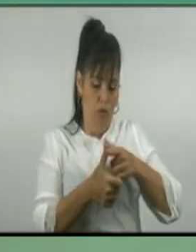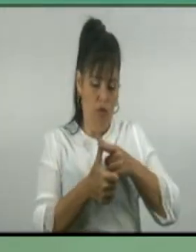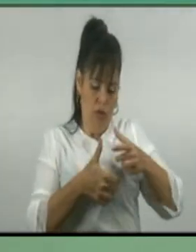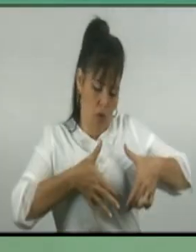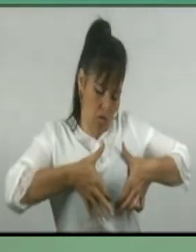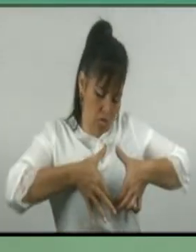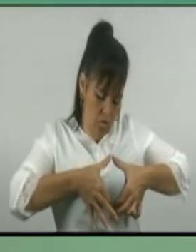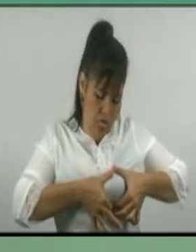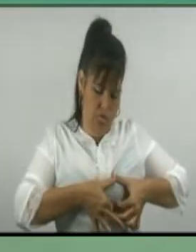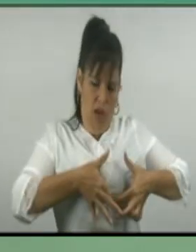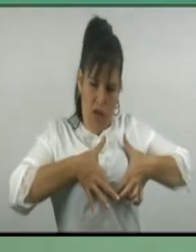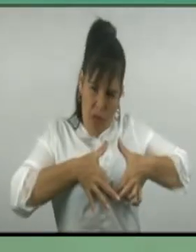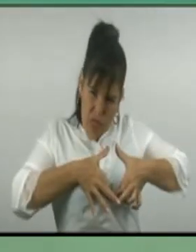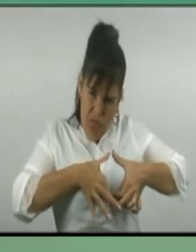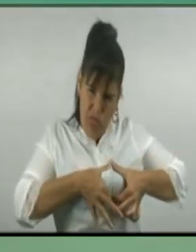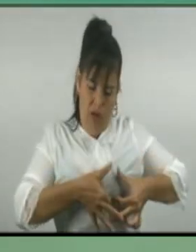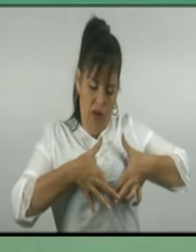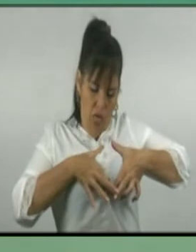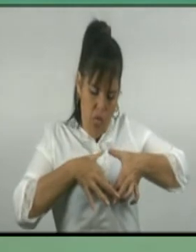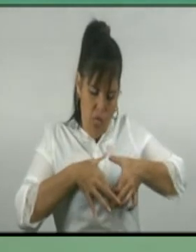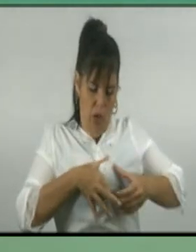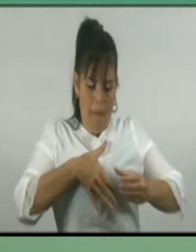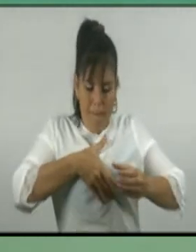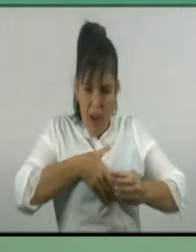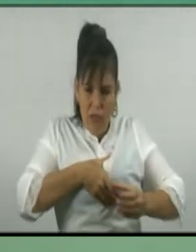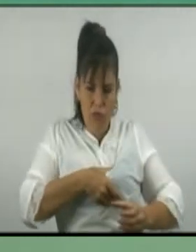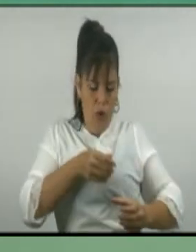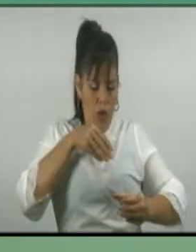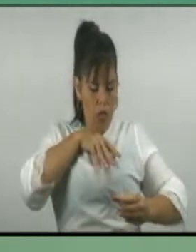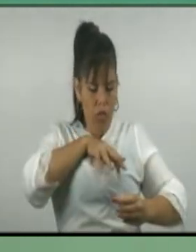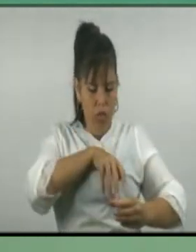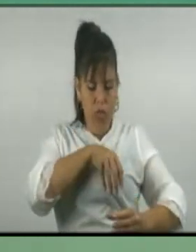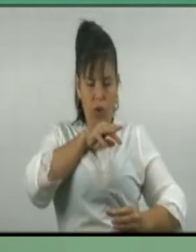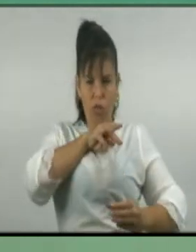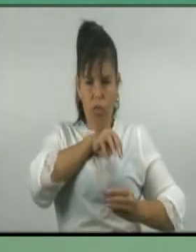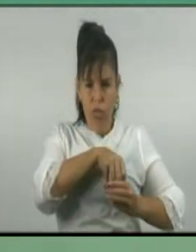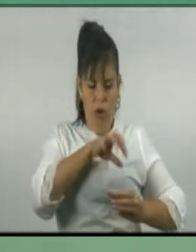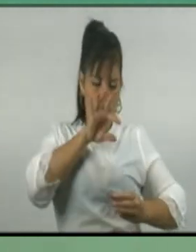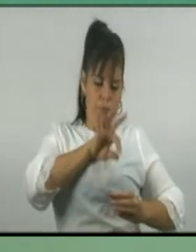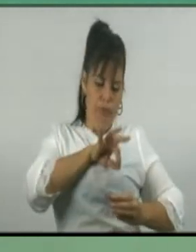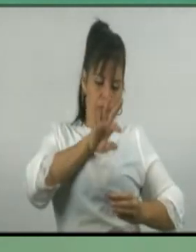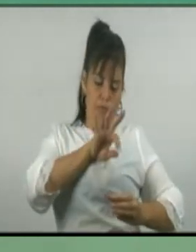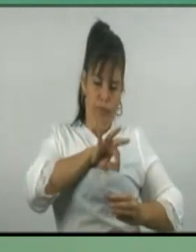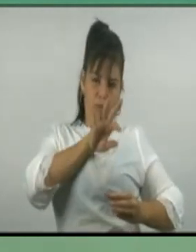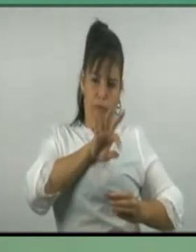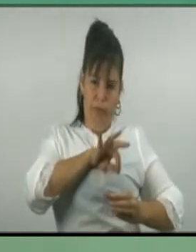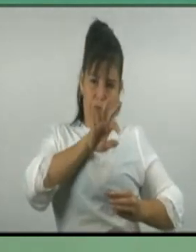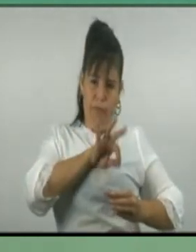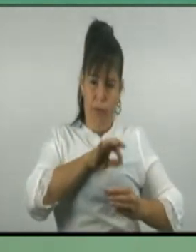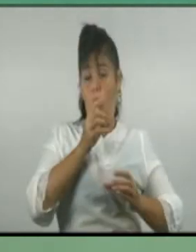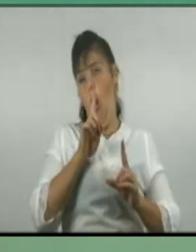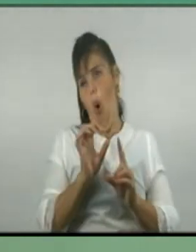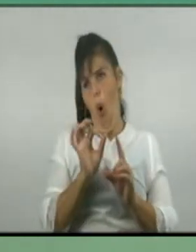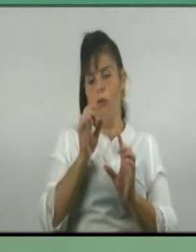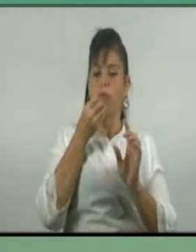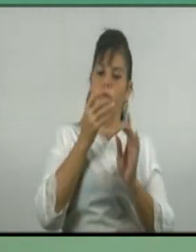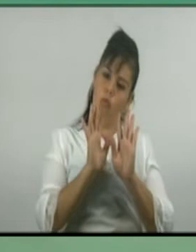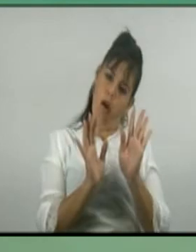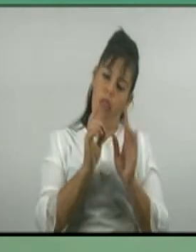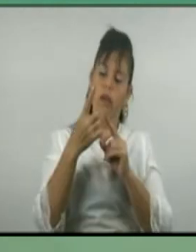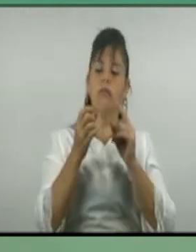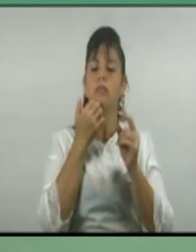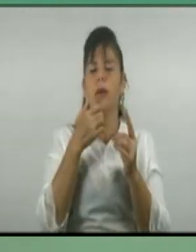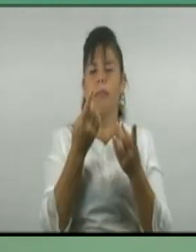comprimir la mama y va a comenzar a sentir la salida de la leche gotear en ese vaso o algunas también